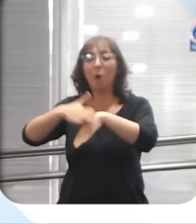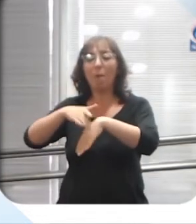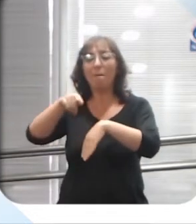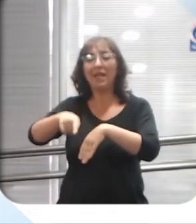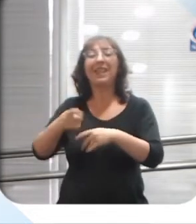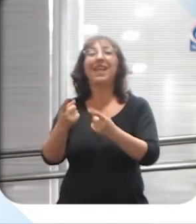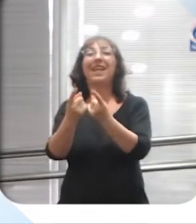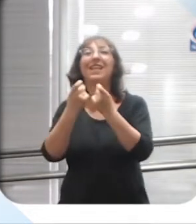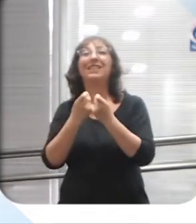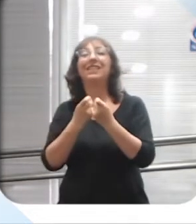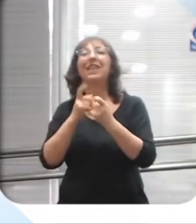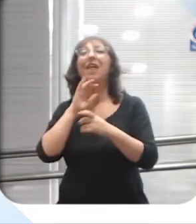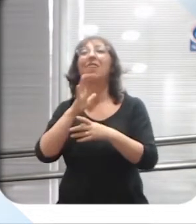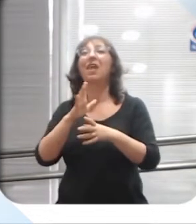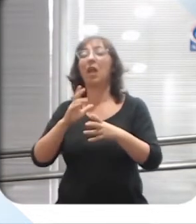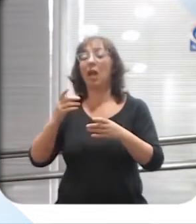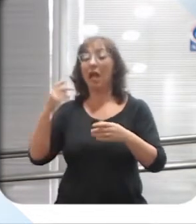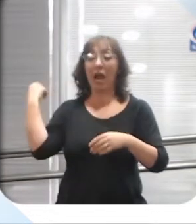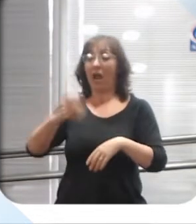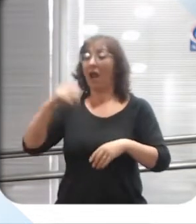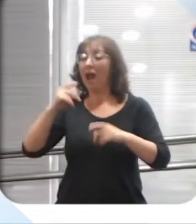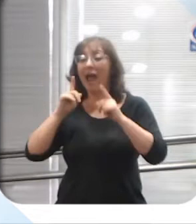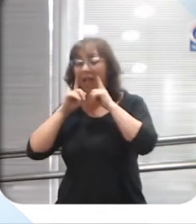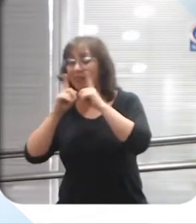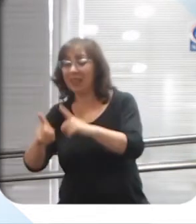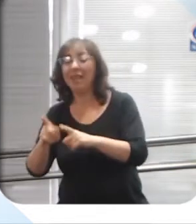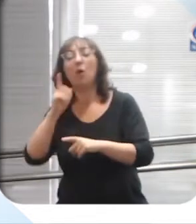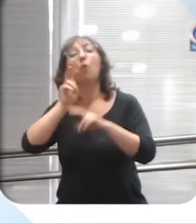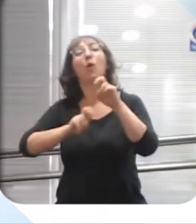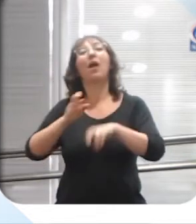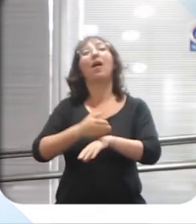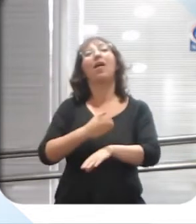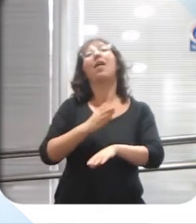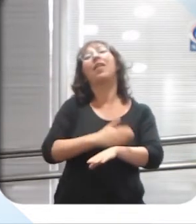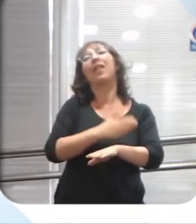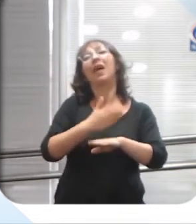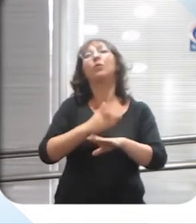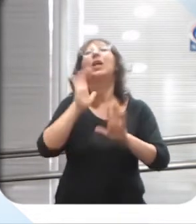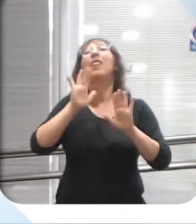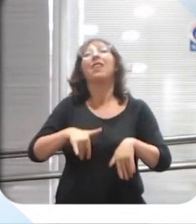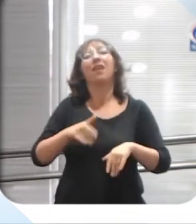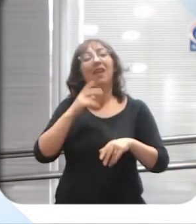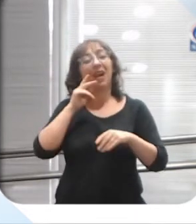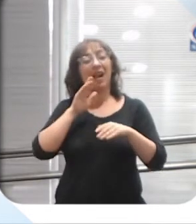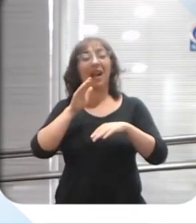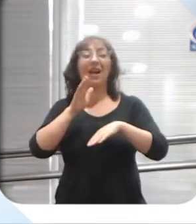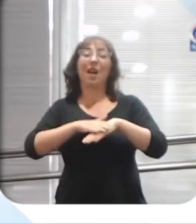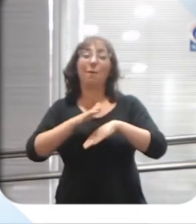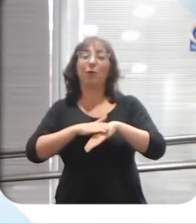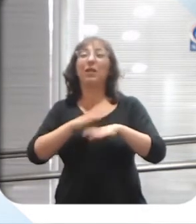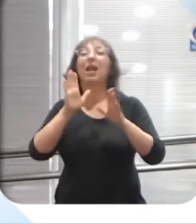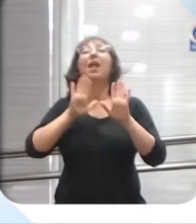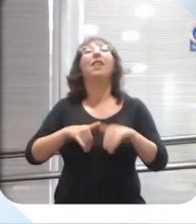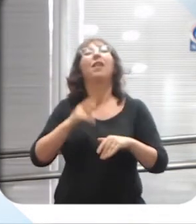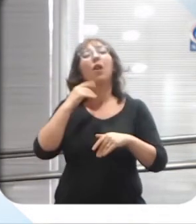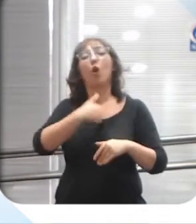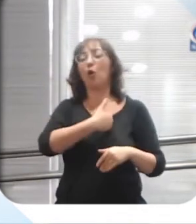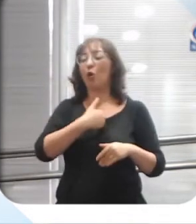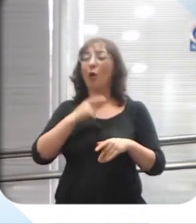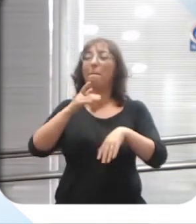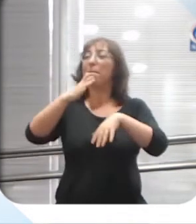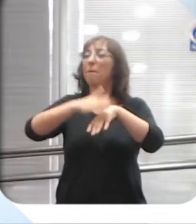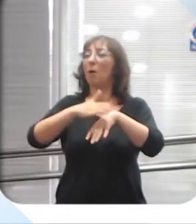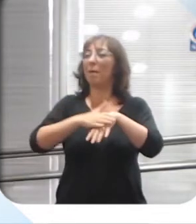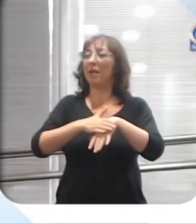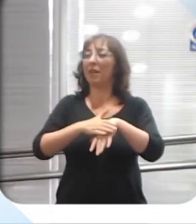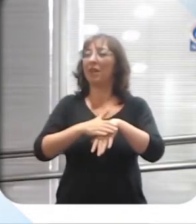se requiere apagar un incendio, sino en también buscar las causas y tener esa responsabilidad que va más allá del rol en el momento,